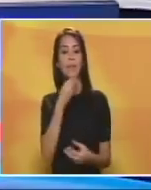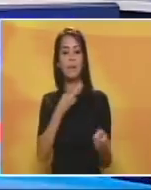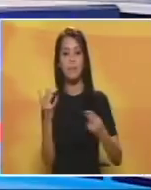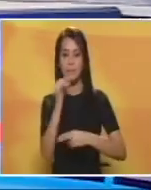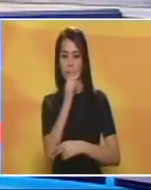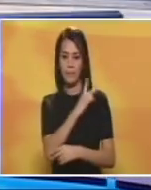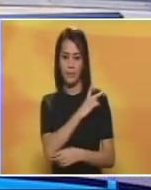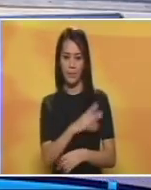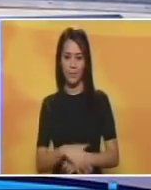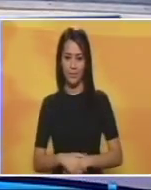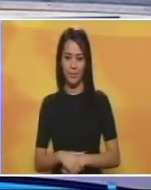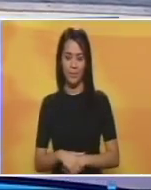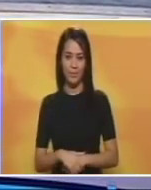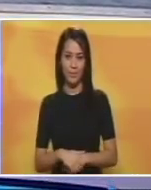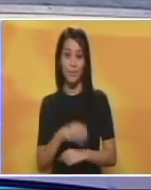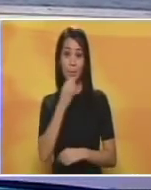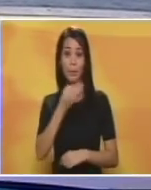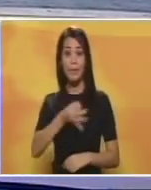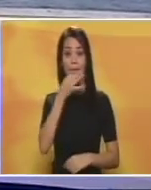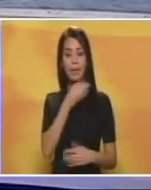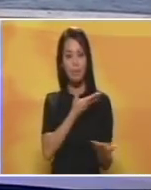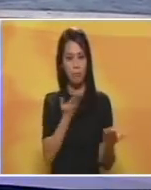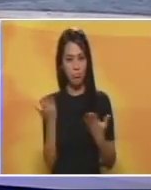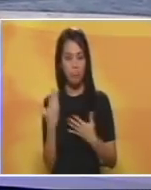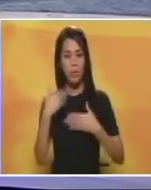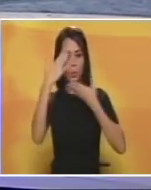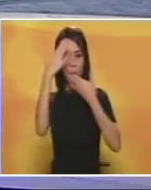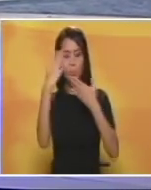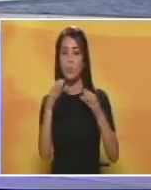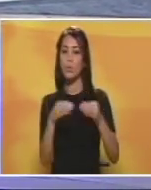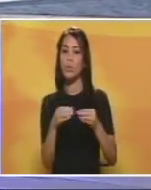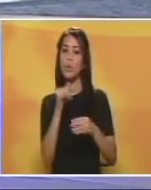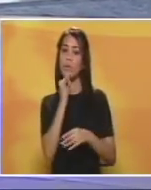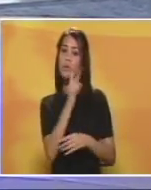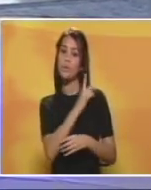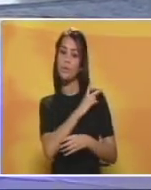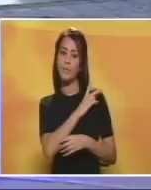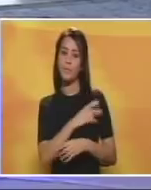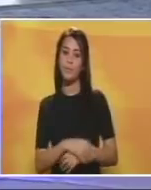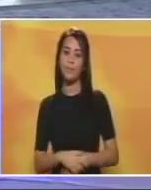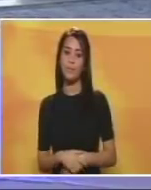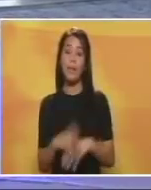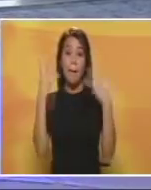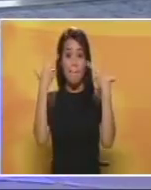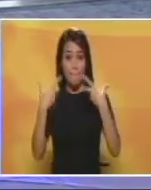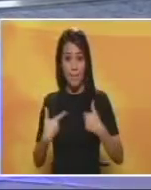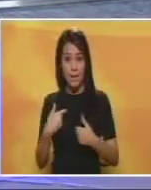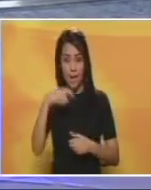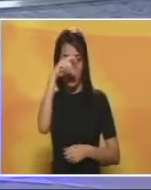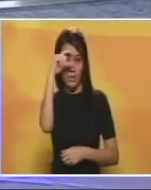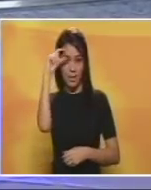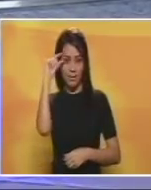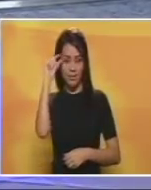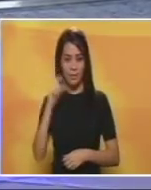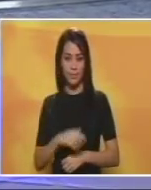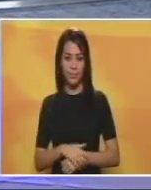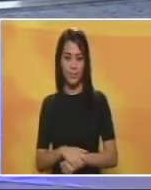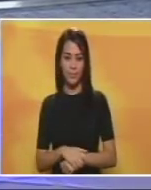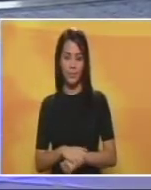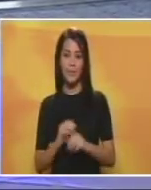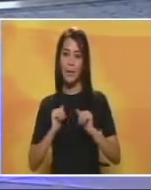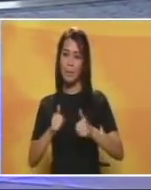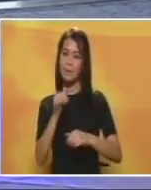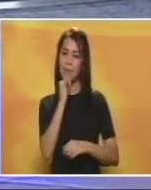emisión meridiana de su Noticiero Venevisión. Muy buenas tardes. Tengan todos. Les saludamos en el nombre del equipo de Noticiero Venevisión, Milagros Zambrano y esta servidora Endrina